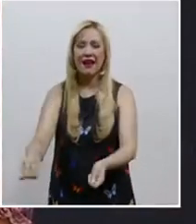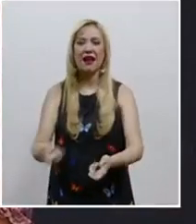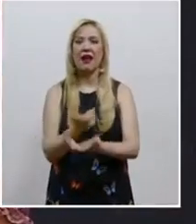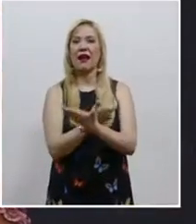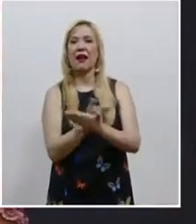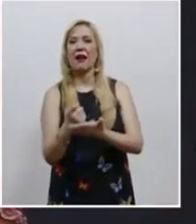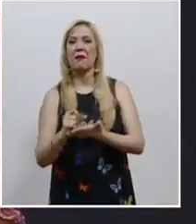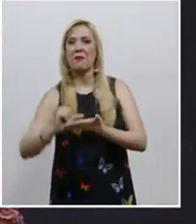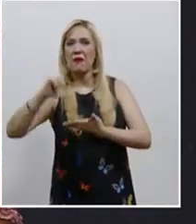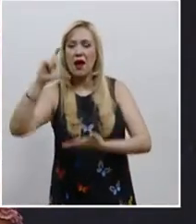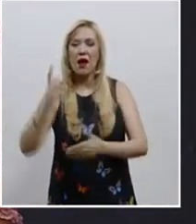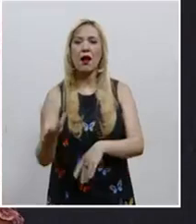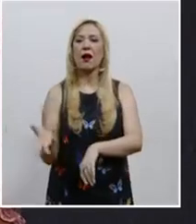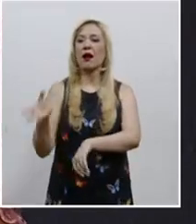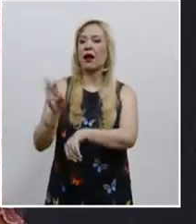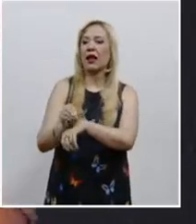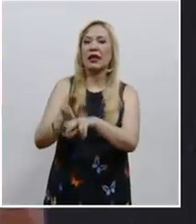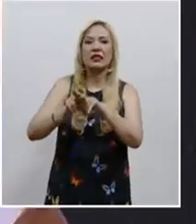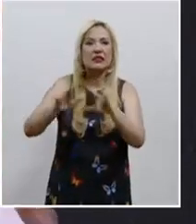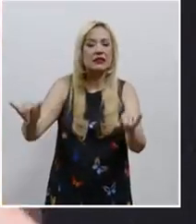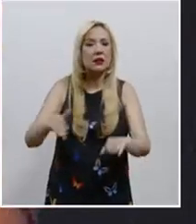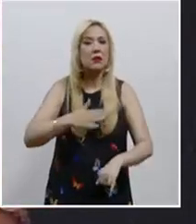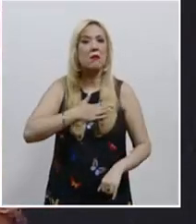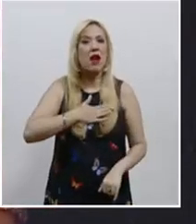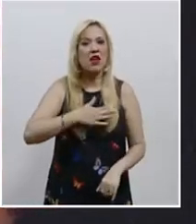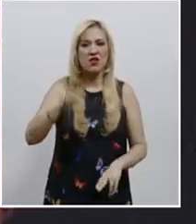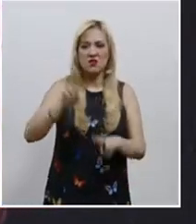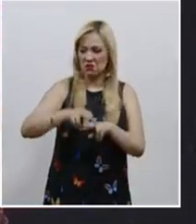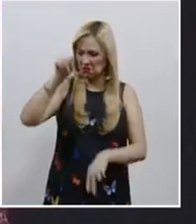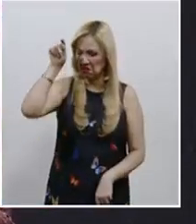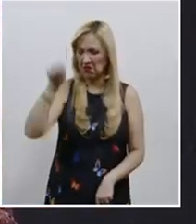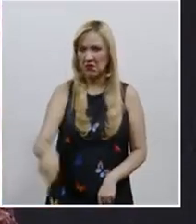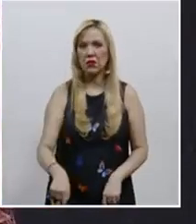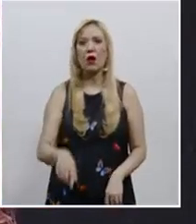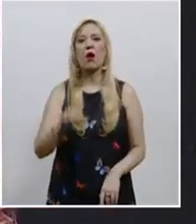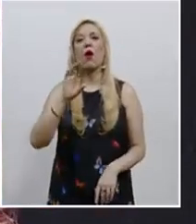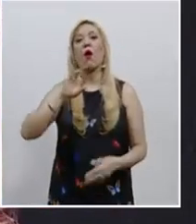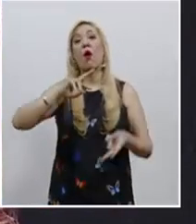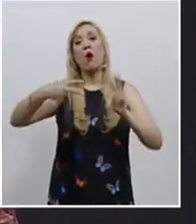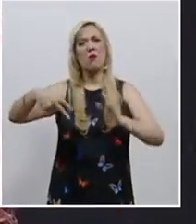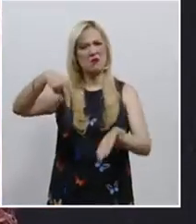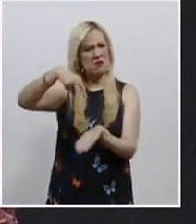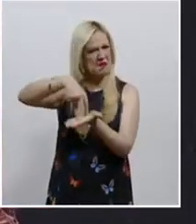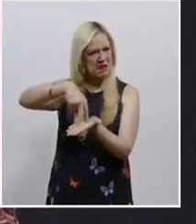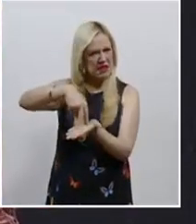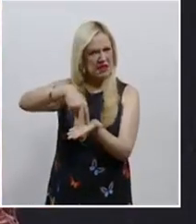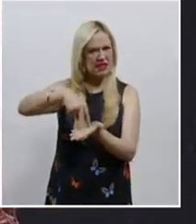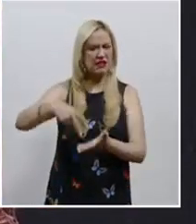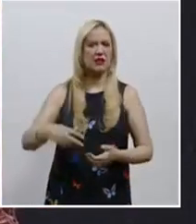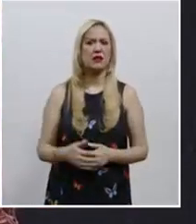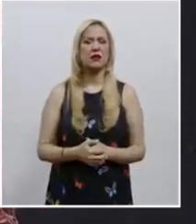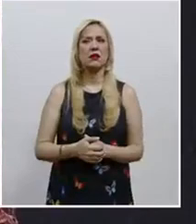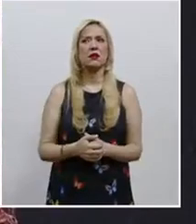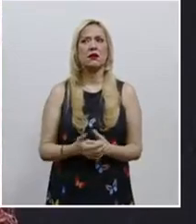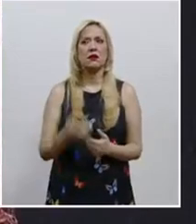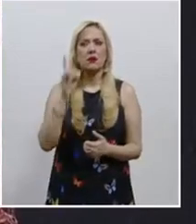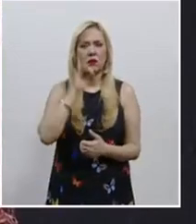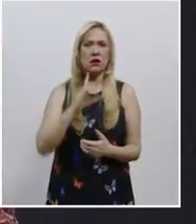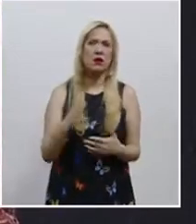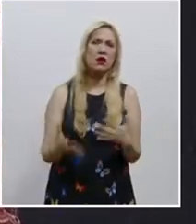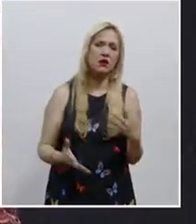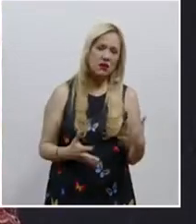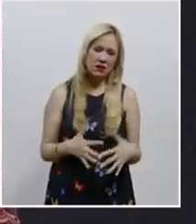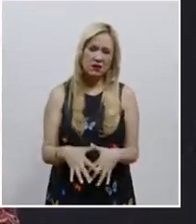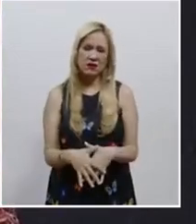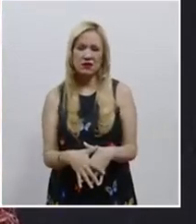permisos como el hasta de ir al baño o sentarse, cambios de condiciones laborales en perjuicio de la mujer